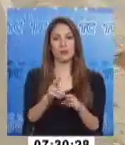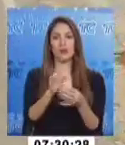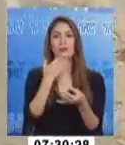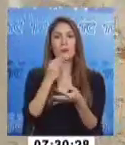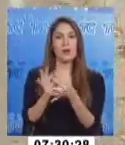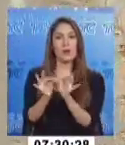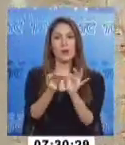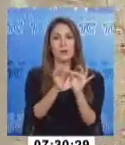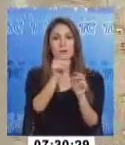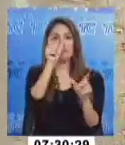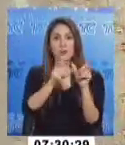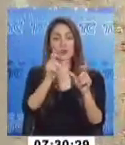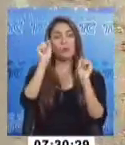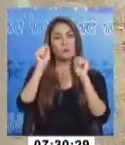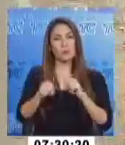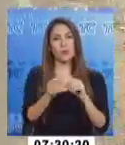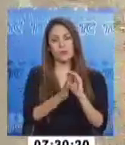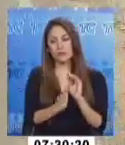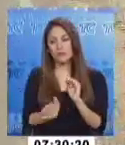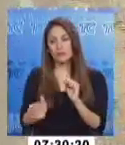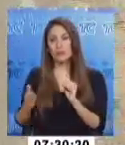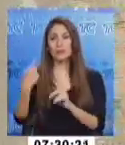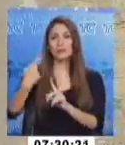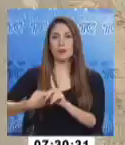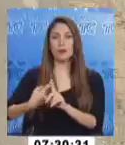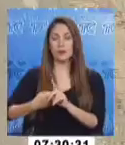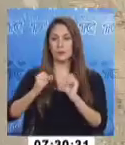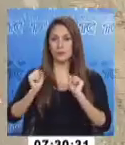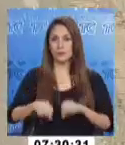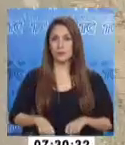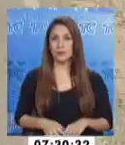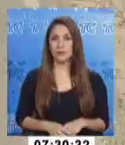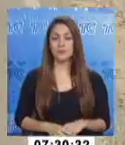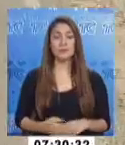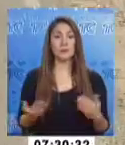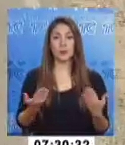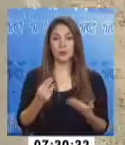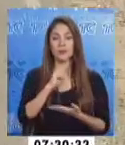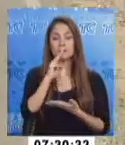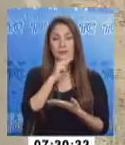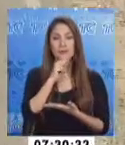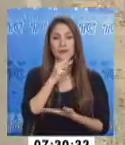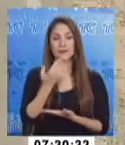que los ciudadanos puedan llegar al nuevo mercado popular. Desde la ciudad de Manta,